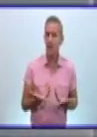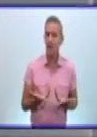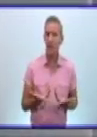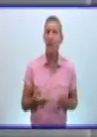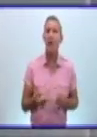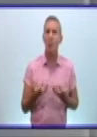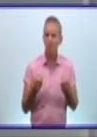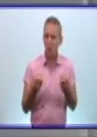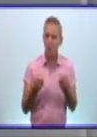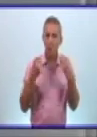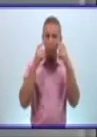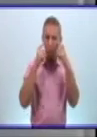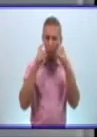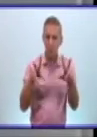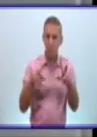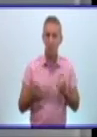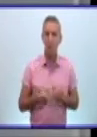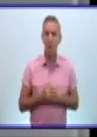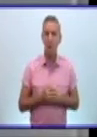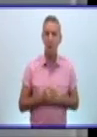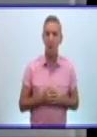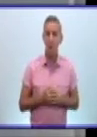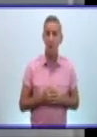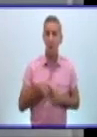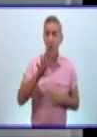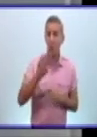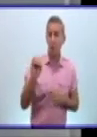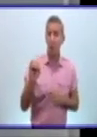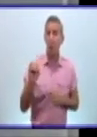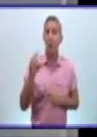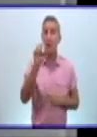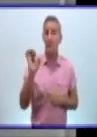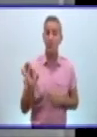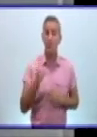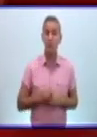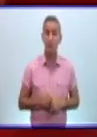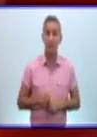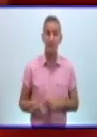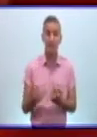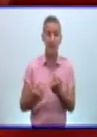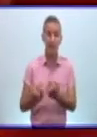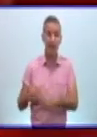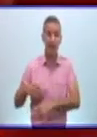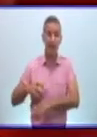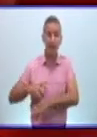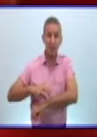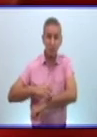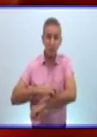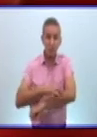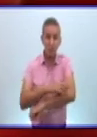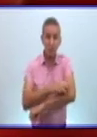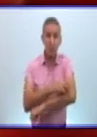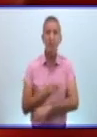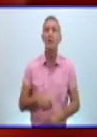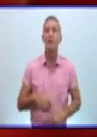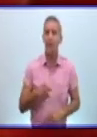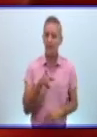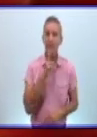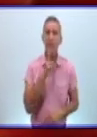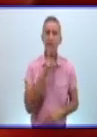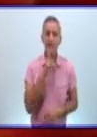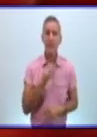vivos. 40% del cuerpo de algunos insectos es agua, mientras que el jitomate se compone